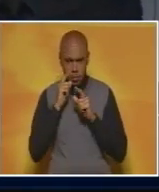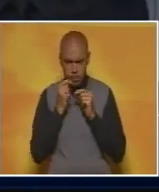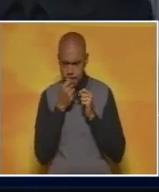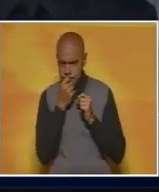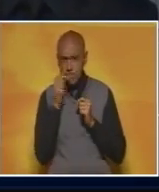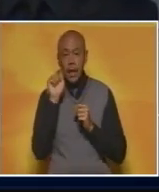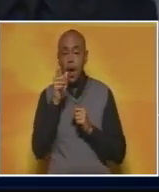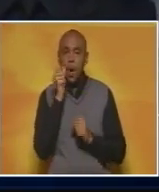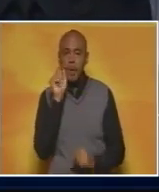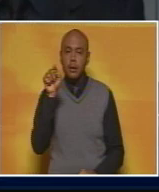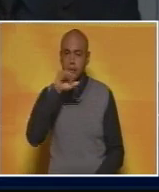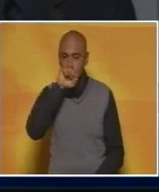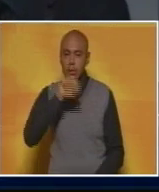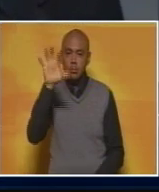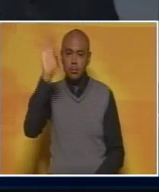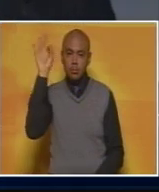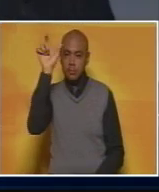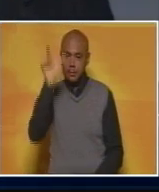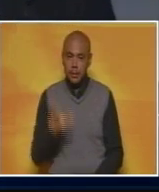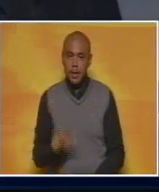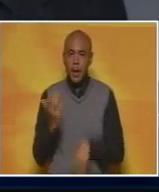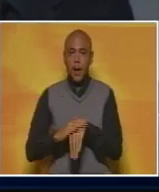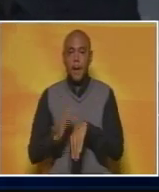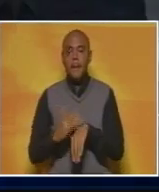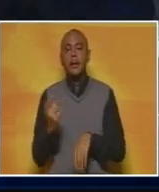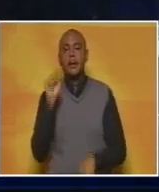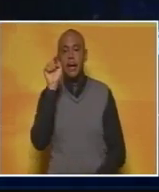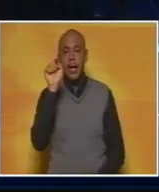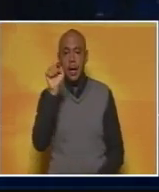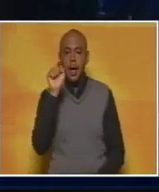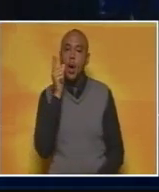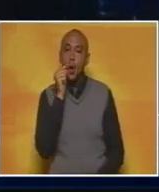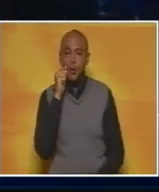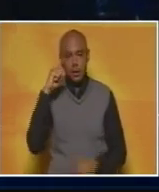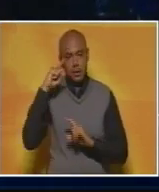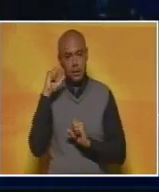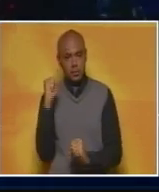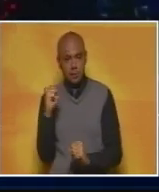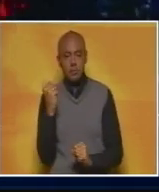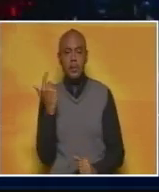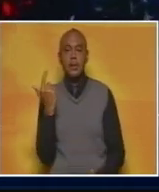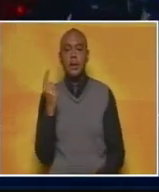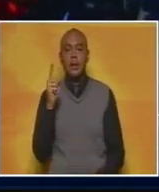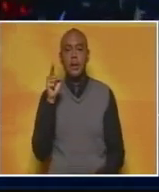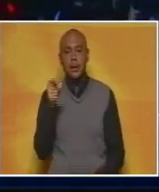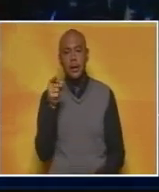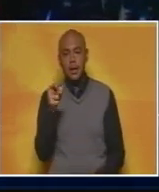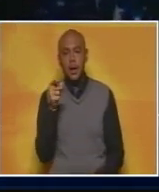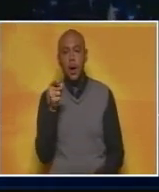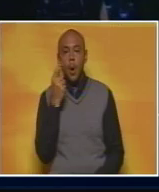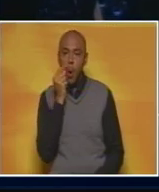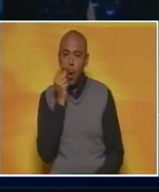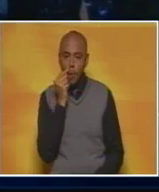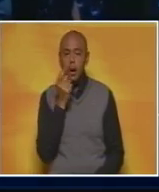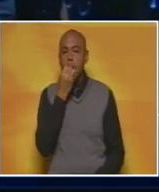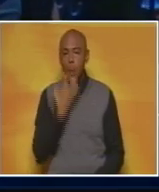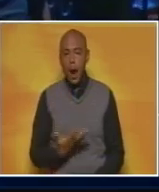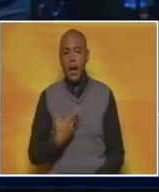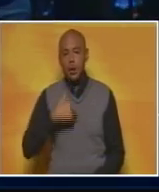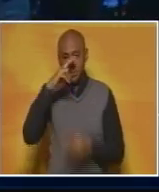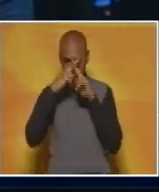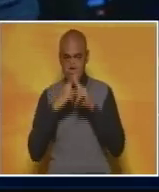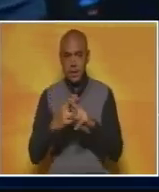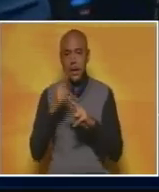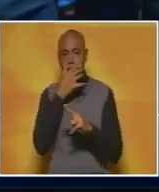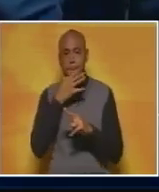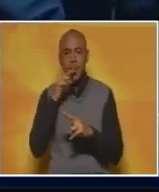ha desafiado los problemas con su perspectiva complementariamente original, por eso es un gran hombre y un héroe